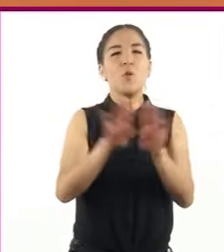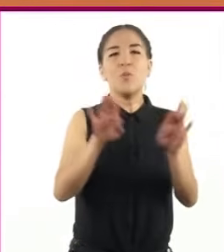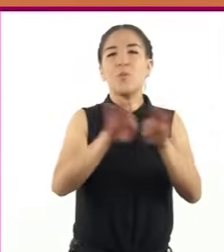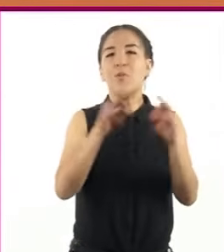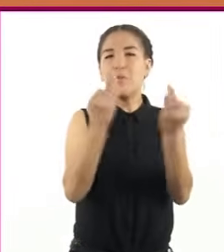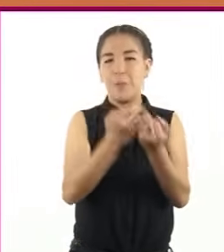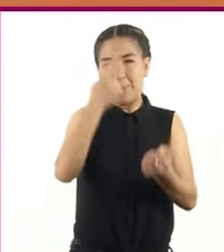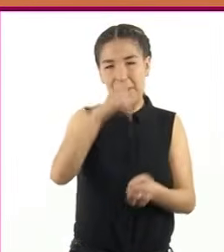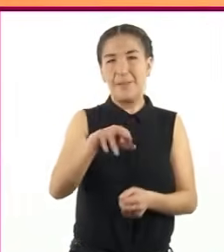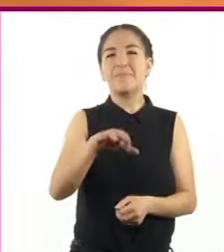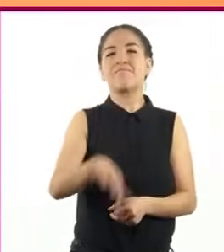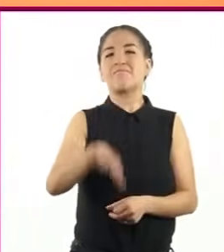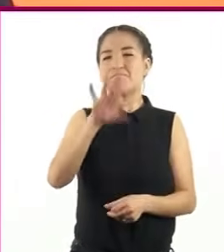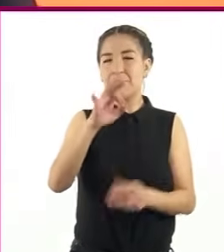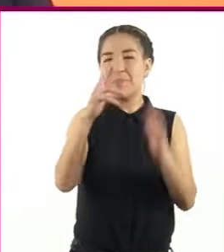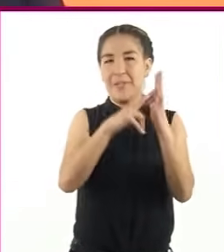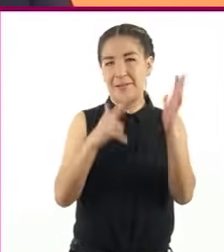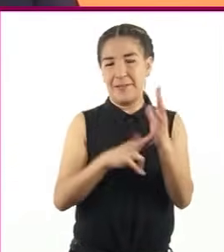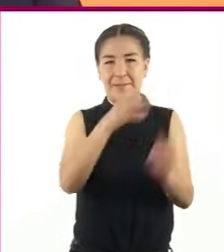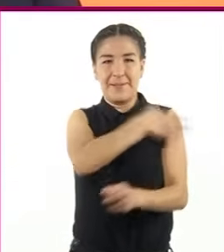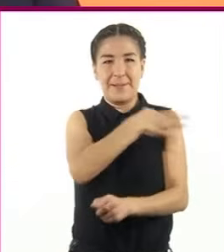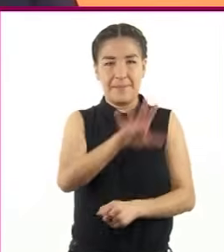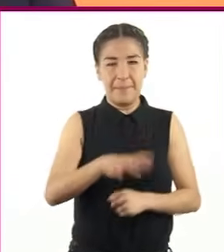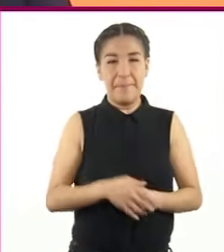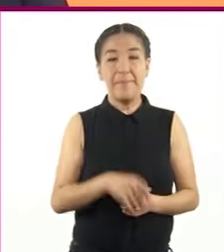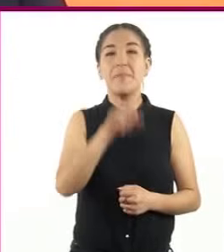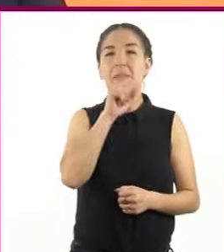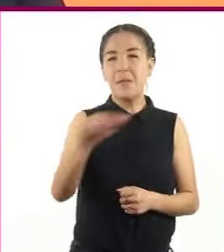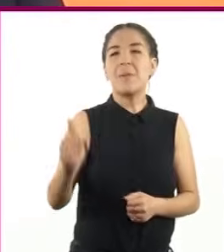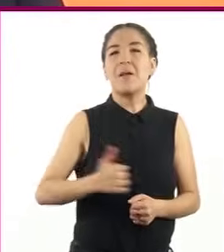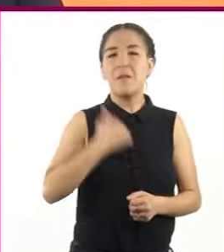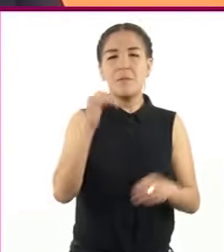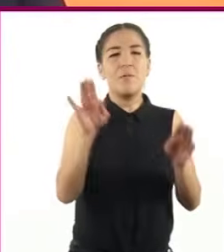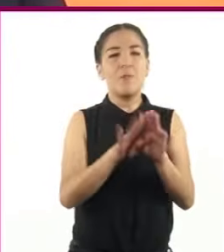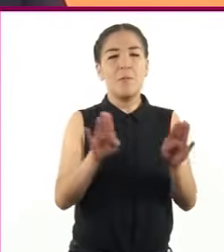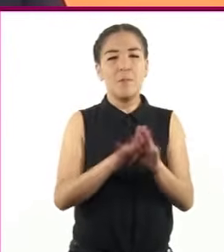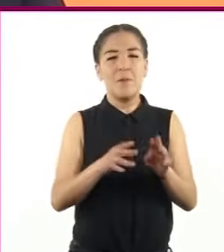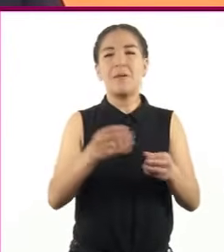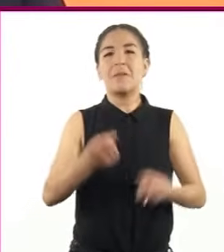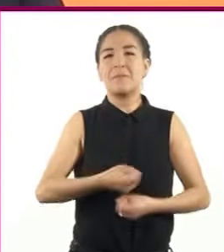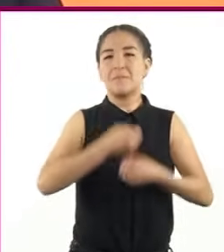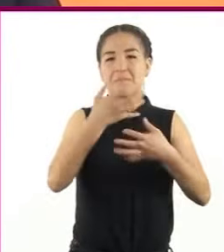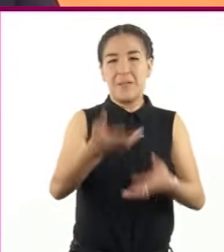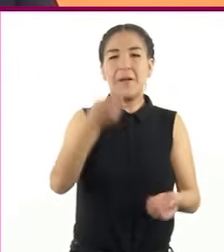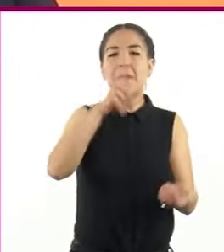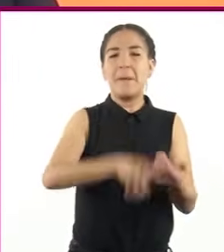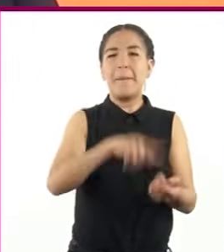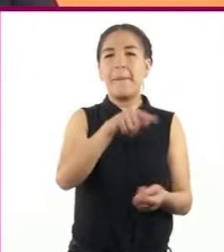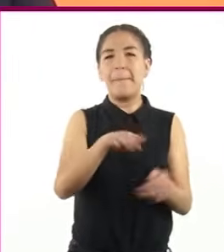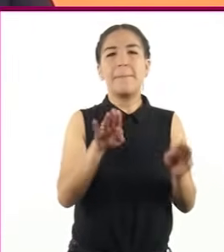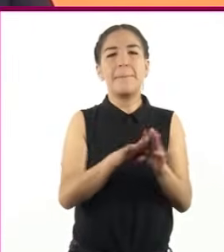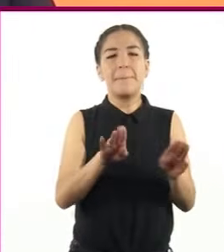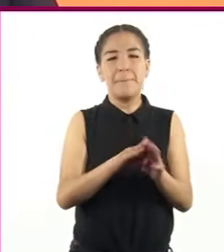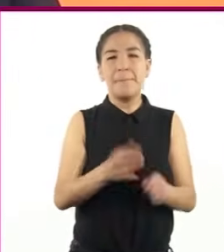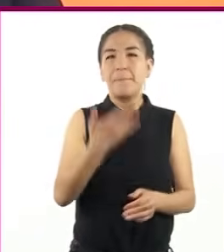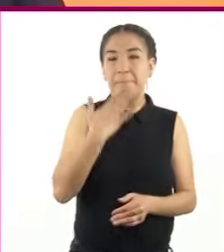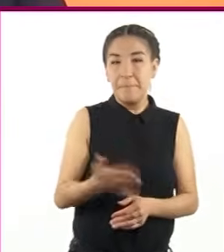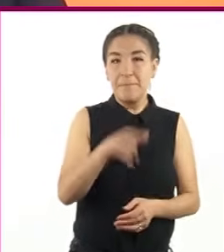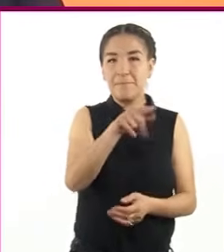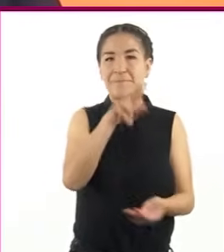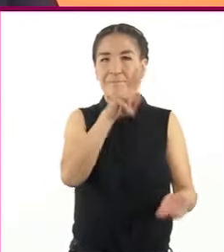obtener la regla general. Además, aprovecharemos las expresiones que surjan de los métodos para corroborar su